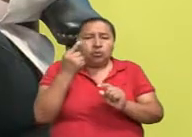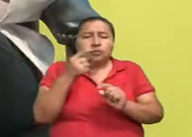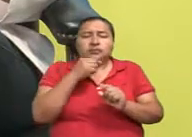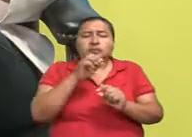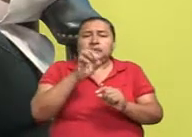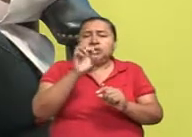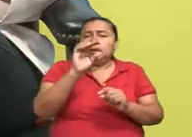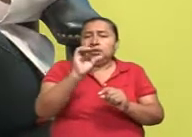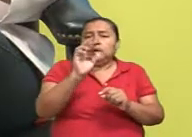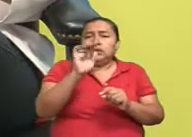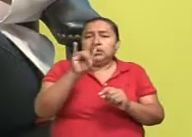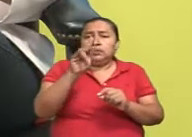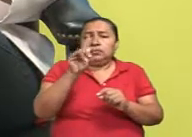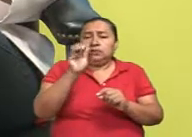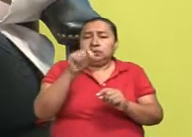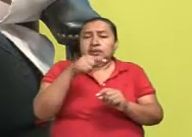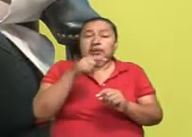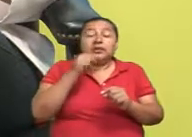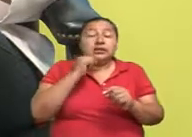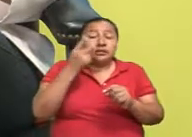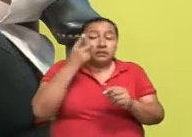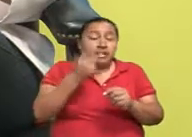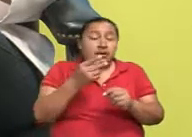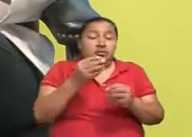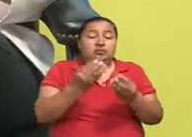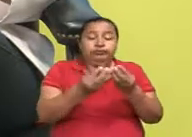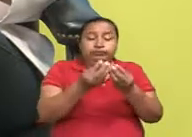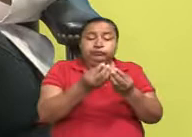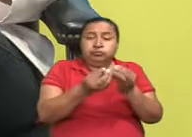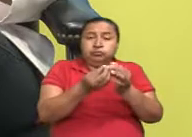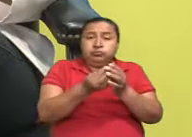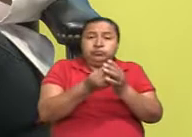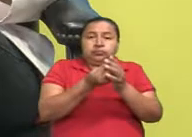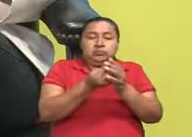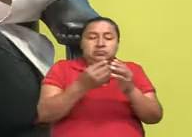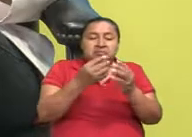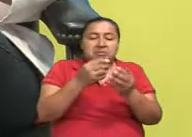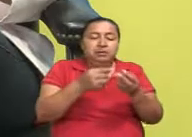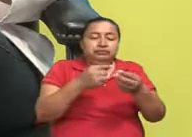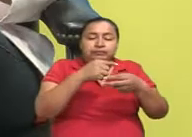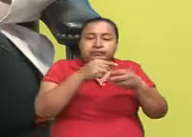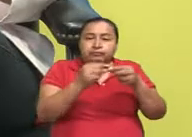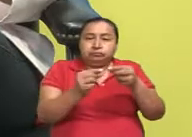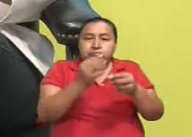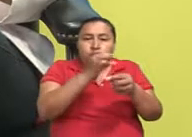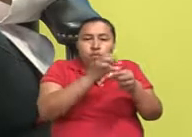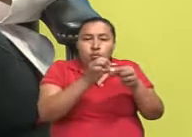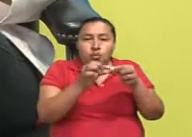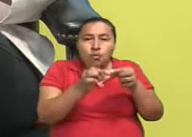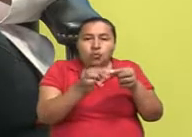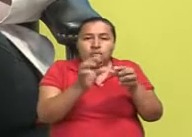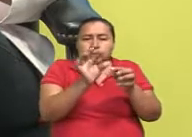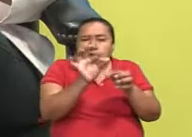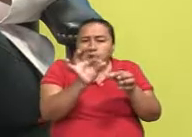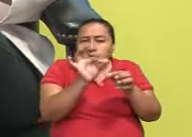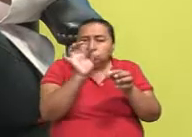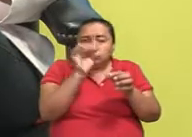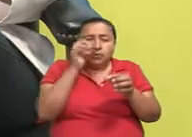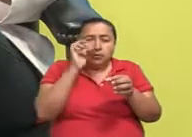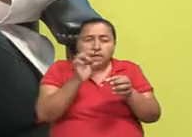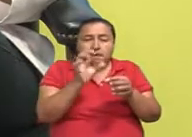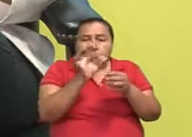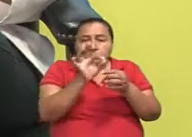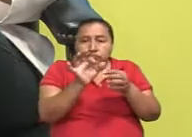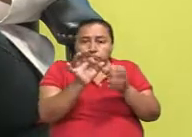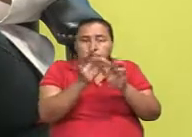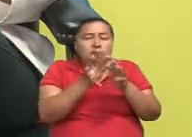criptorquidia. Y el testículo se notaba exactamente en la mitad del canal inguinal. Se miraba